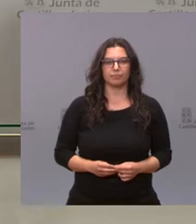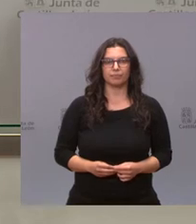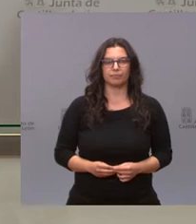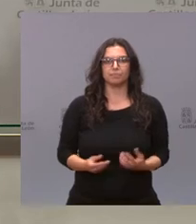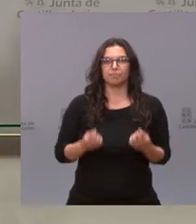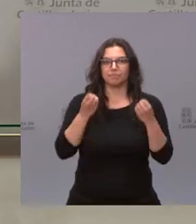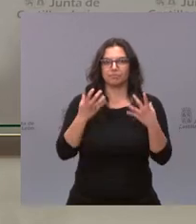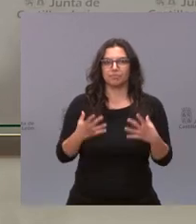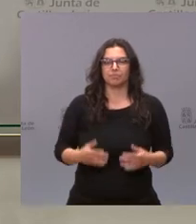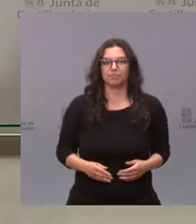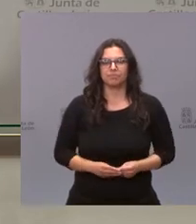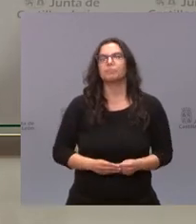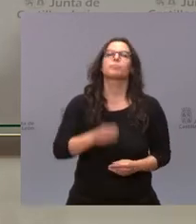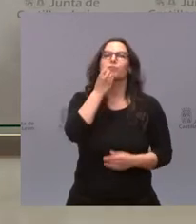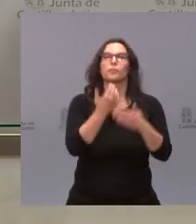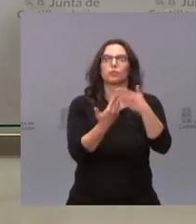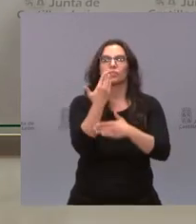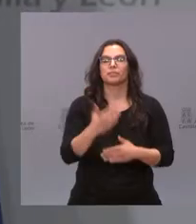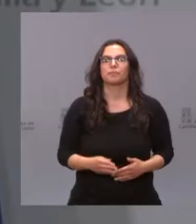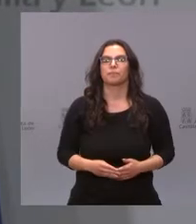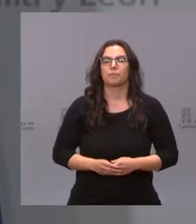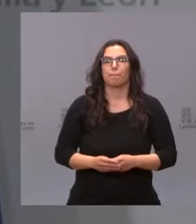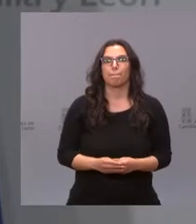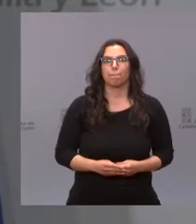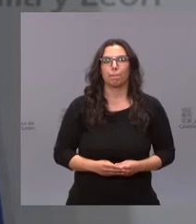Bien. Buenos días.